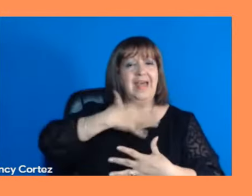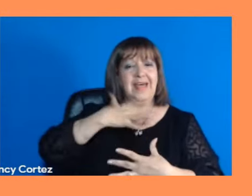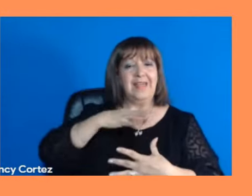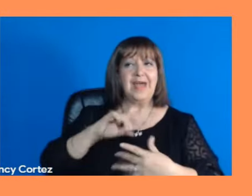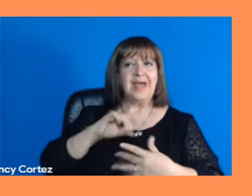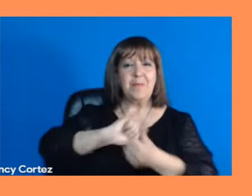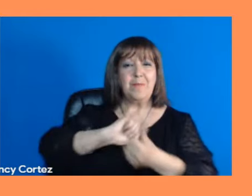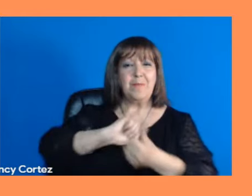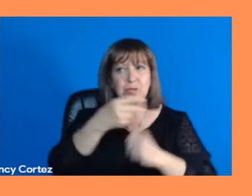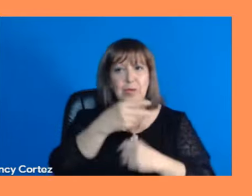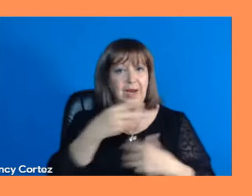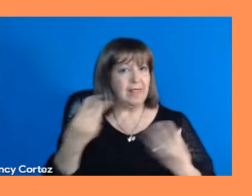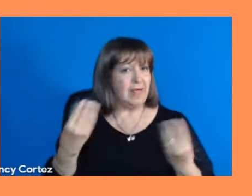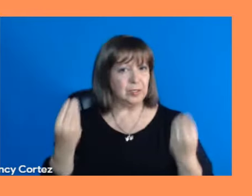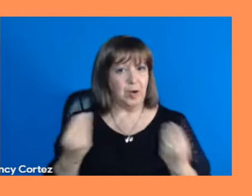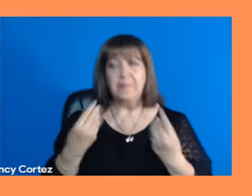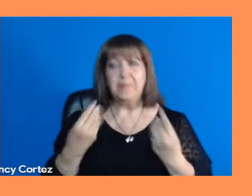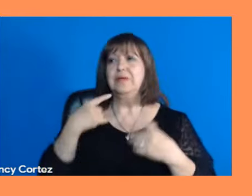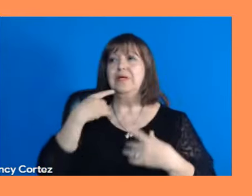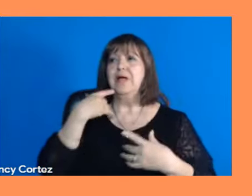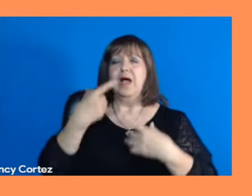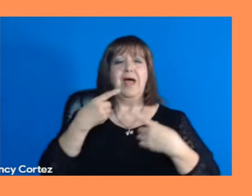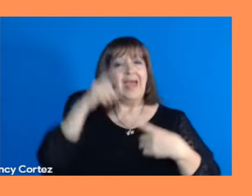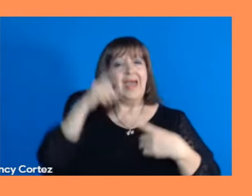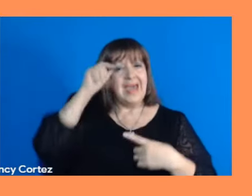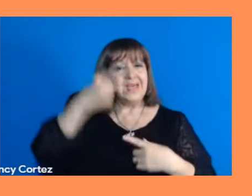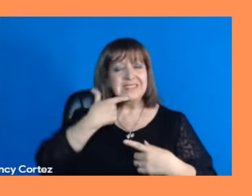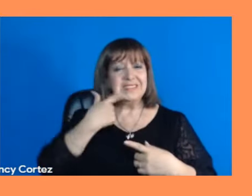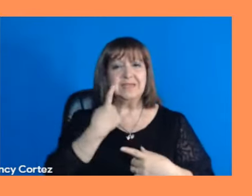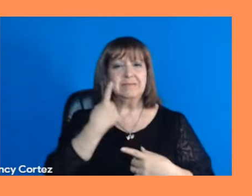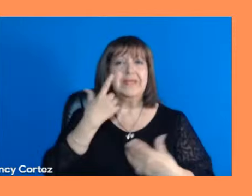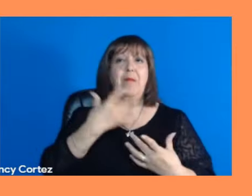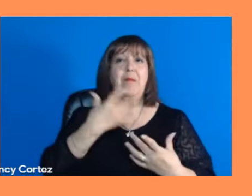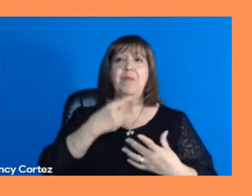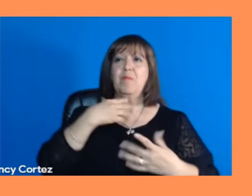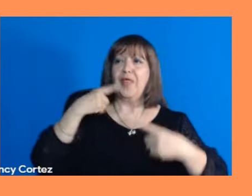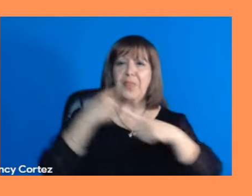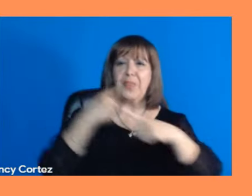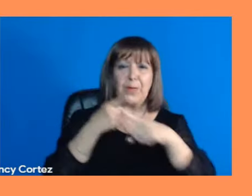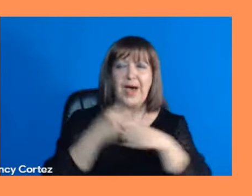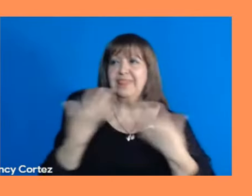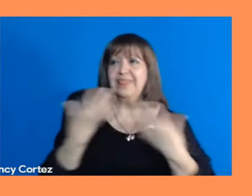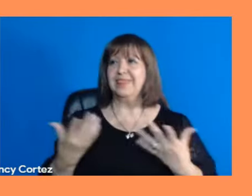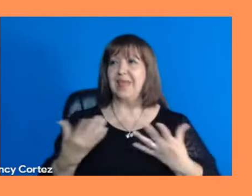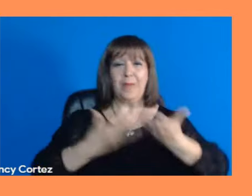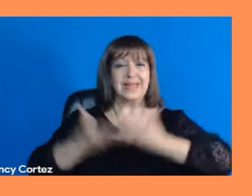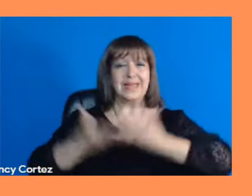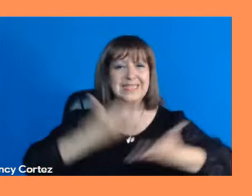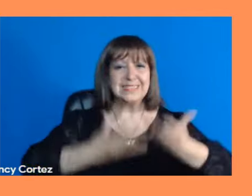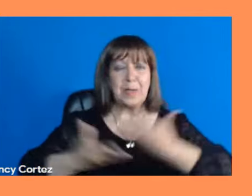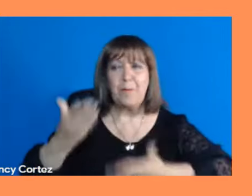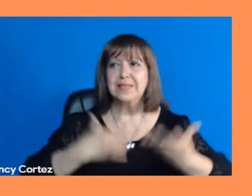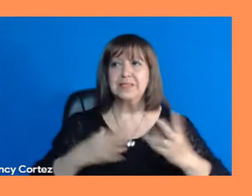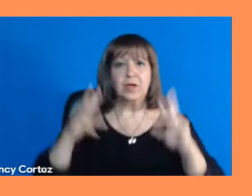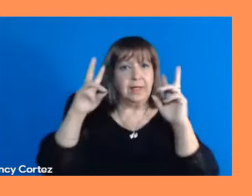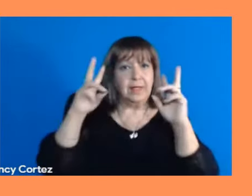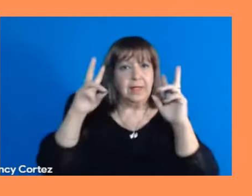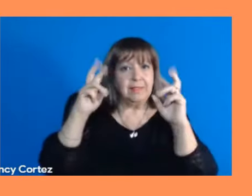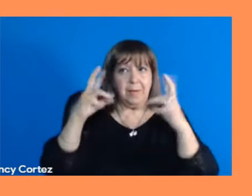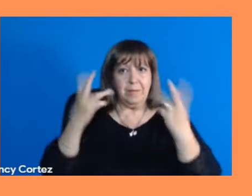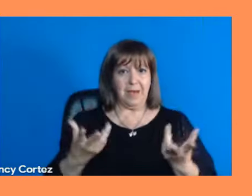el debate, la participación y la reflexión colectiva vinculada a las temáticas que involucran